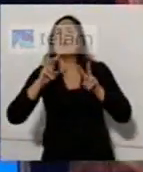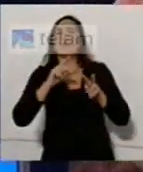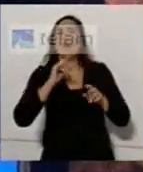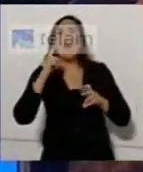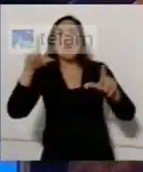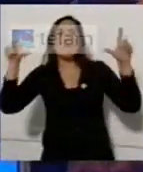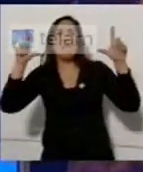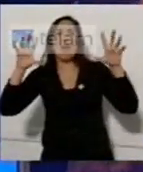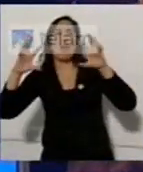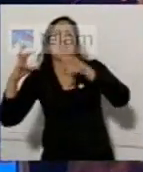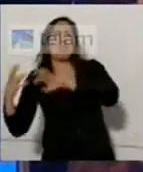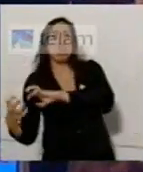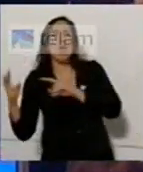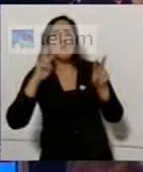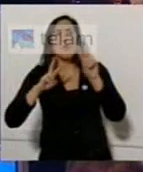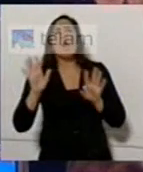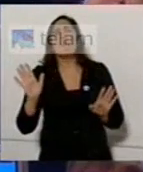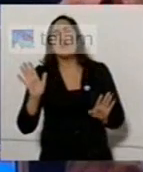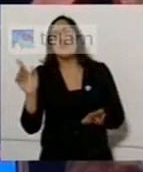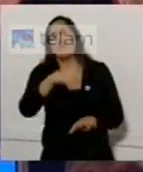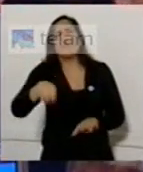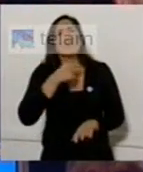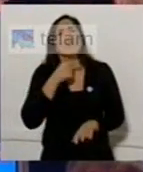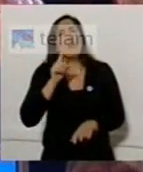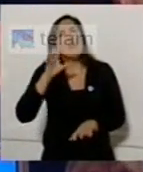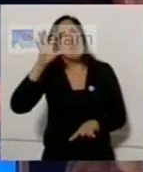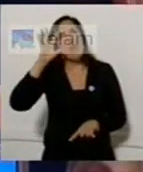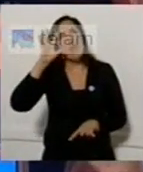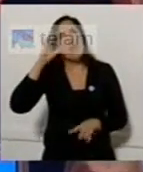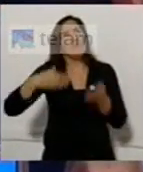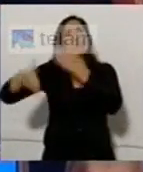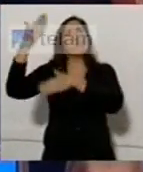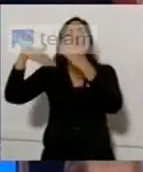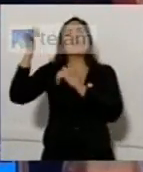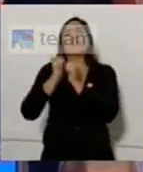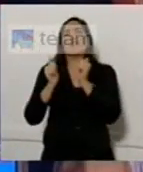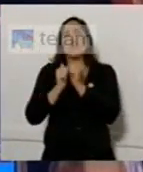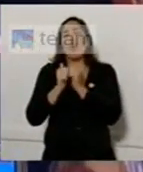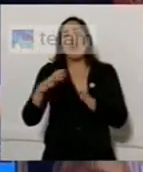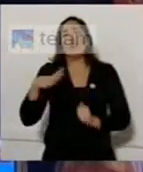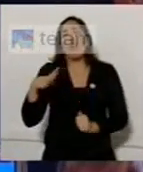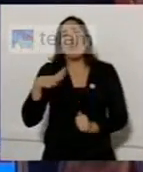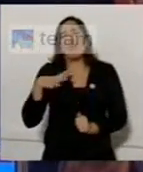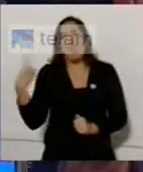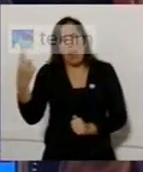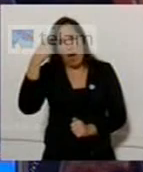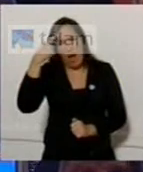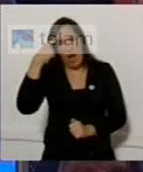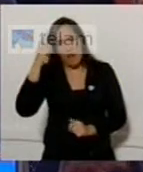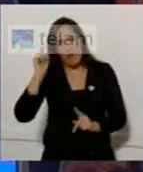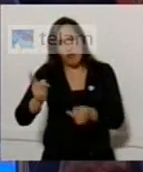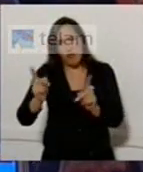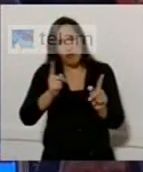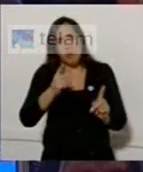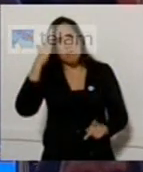no quiero remontarme tal vez a una historia que muchos no recuerden, pero les recuerdo a todos algo que todavía está muy fresco en